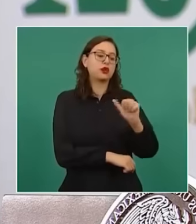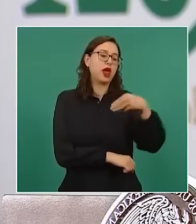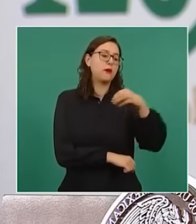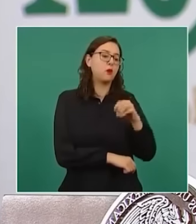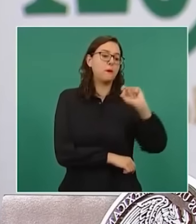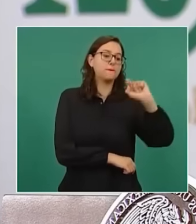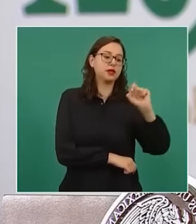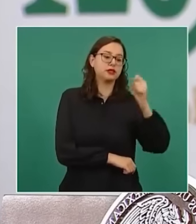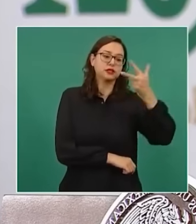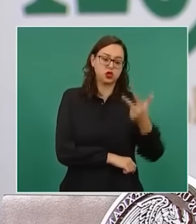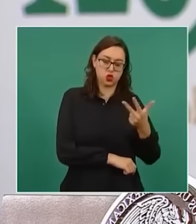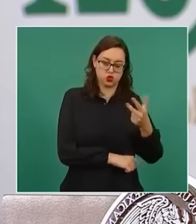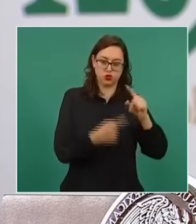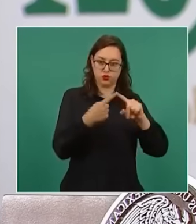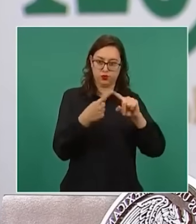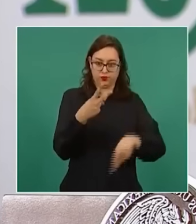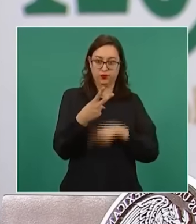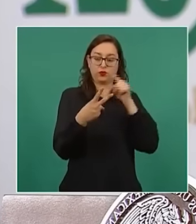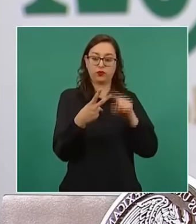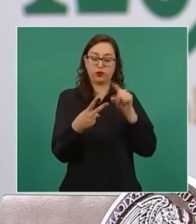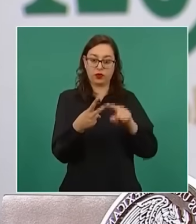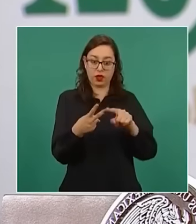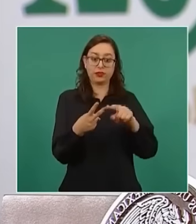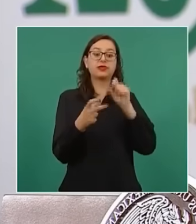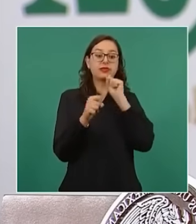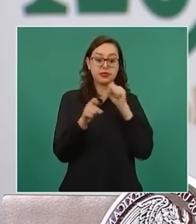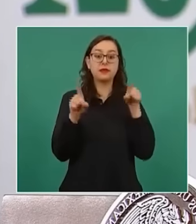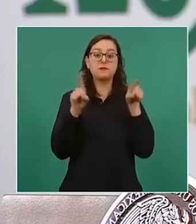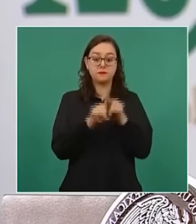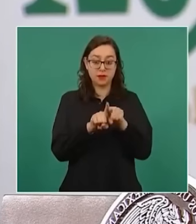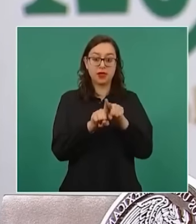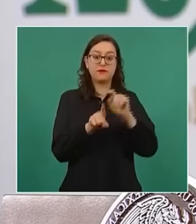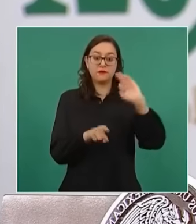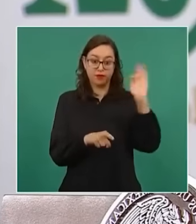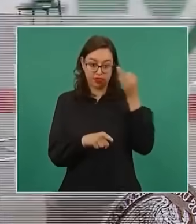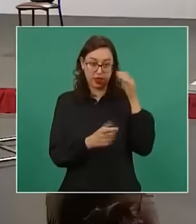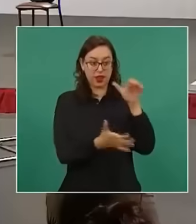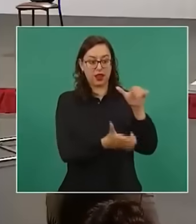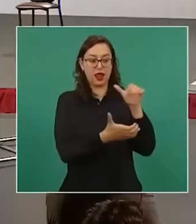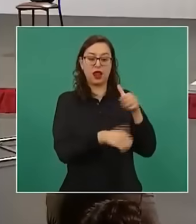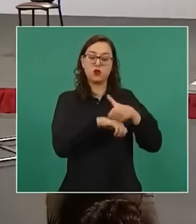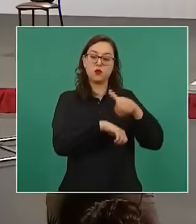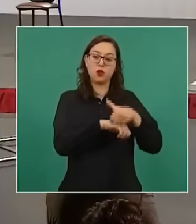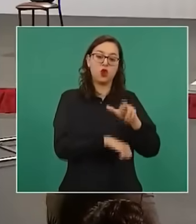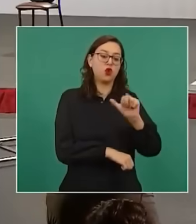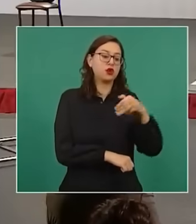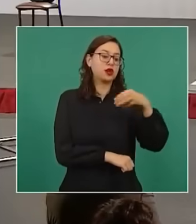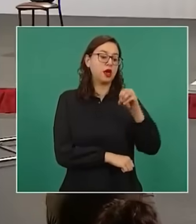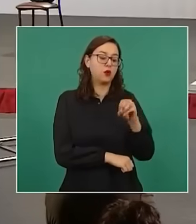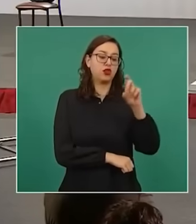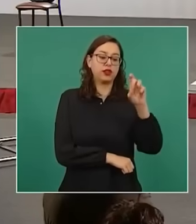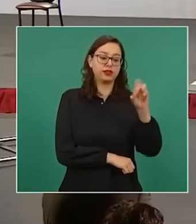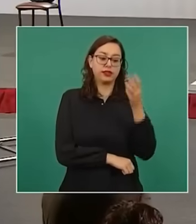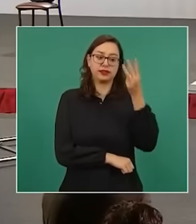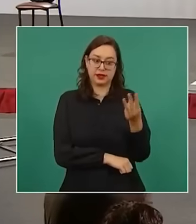interesante es que bueno todo 2023 obviamente hablamos todo el año del superpeso y en gran medida tuvo que ver ella también sea en el tema de